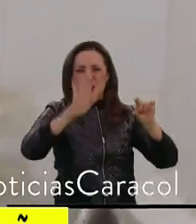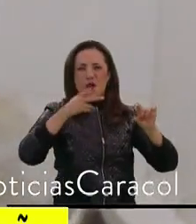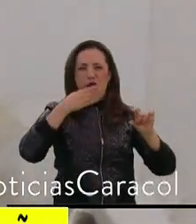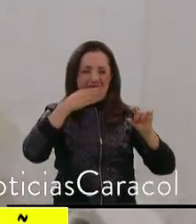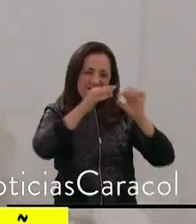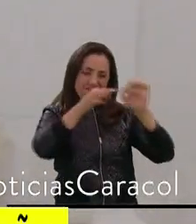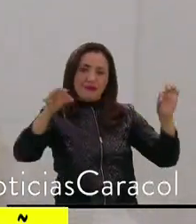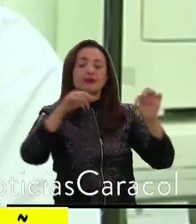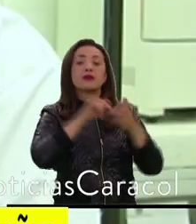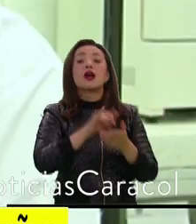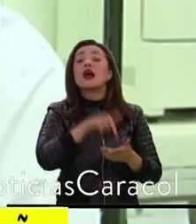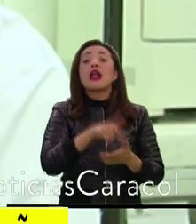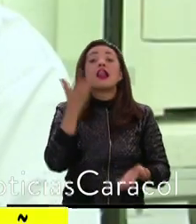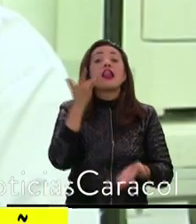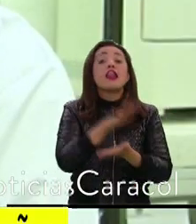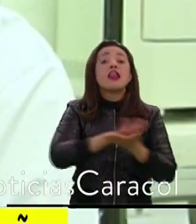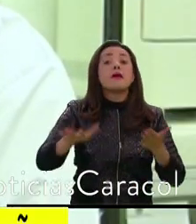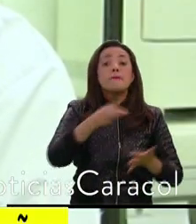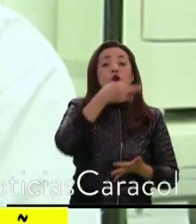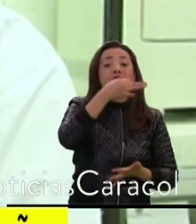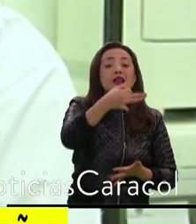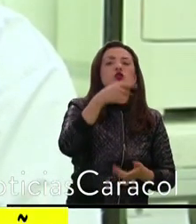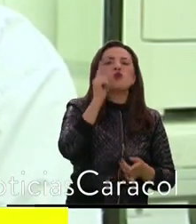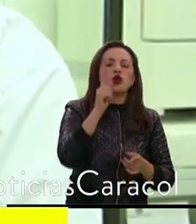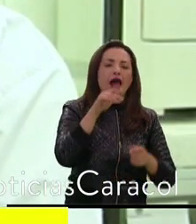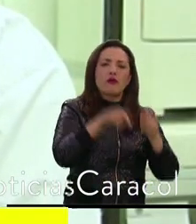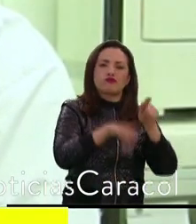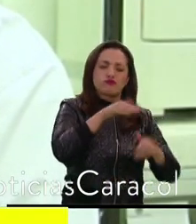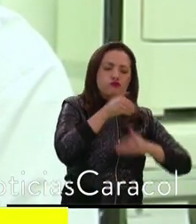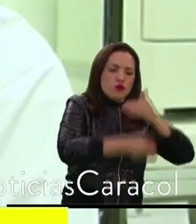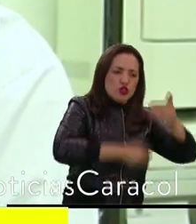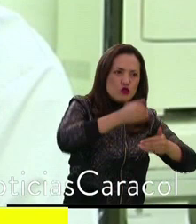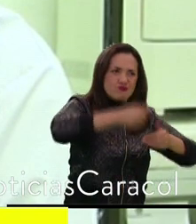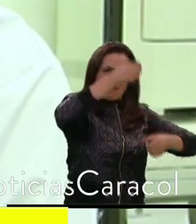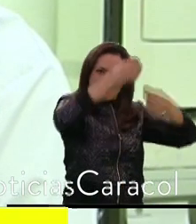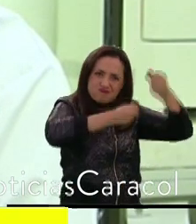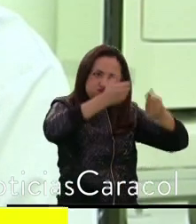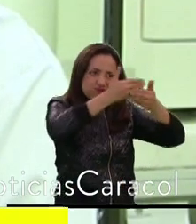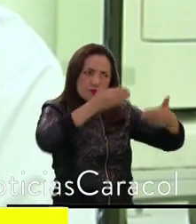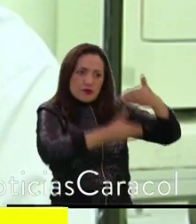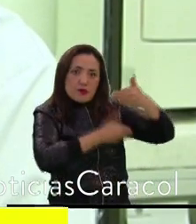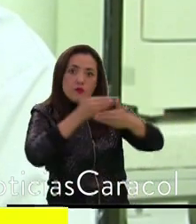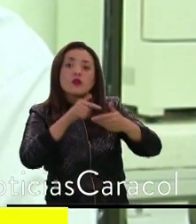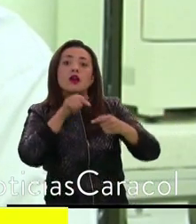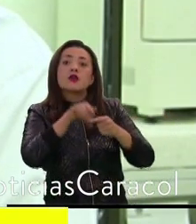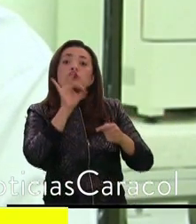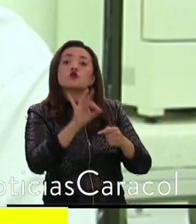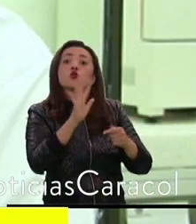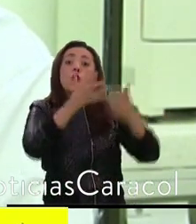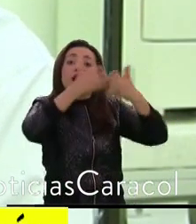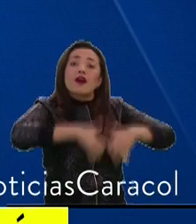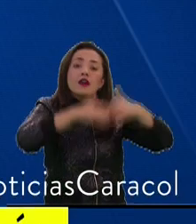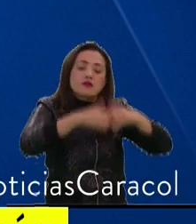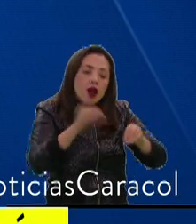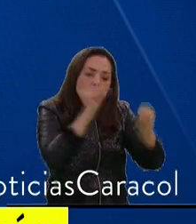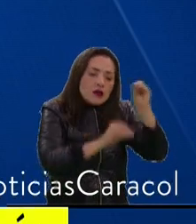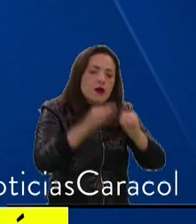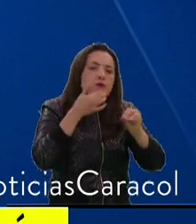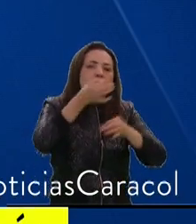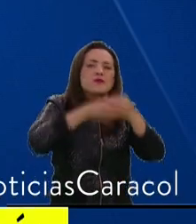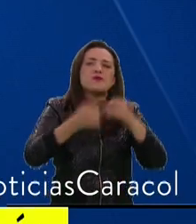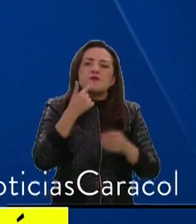con leche pasteurizada y a través de un proceso protegido por secreto industrial se restituyen los sabores y aromas